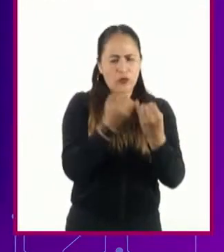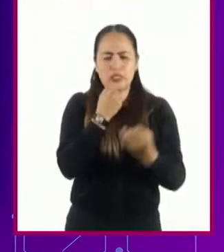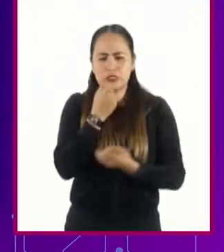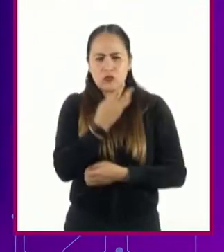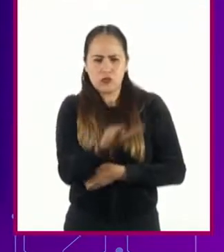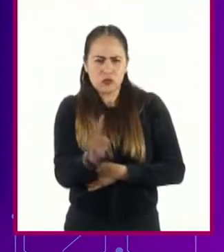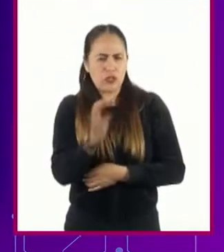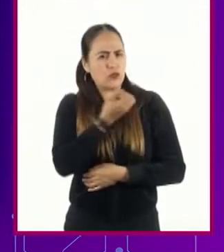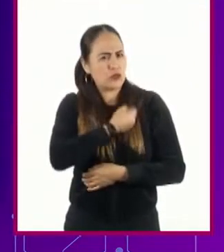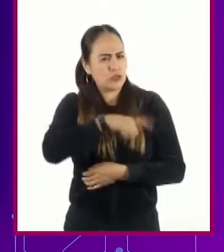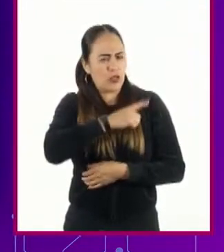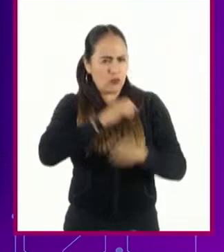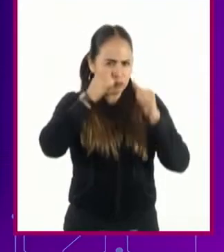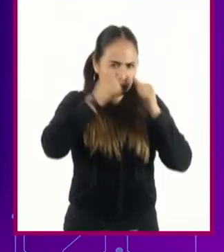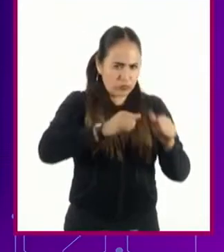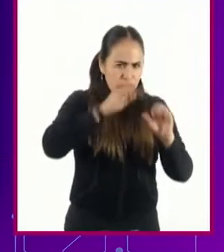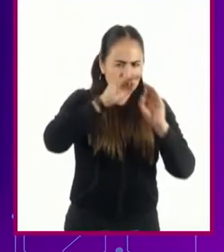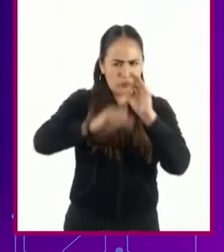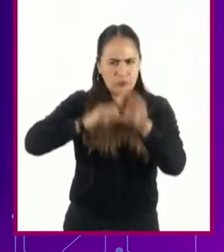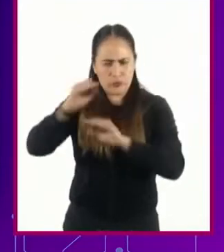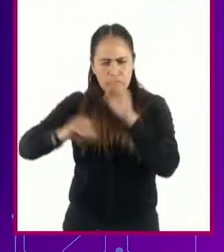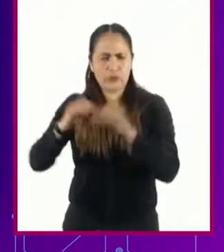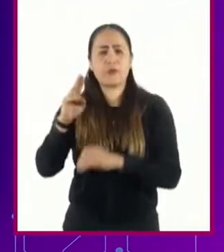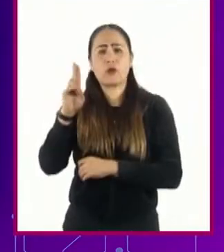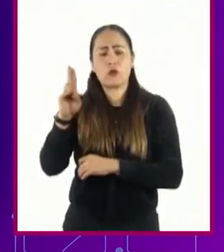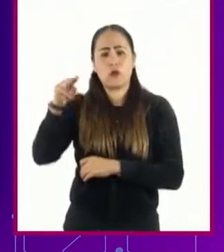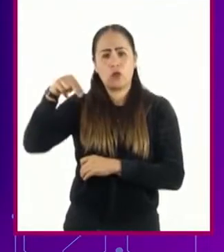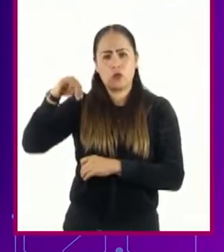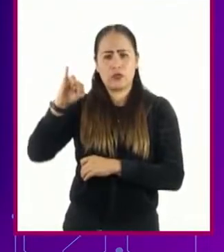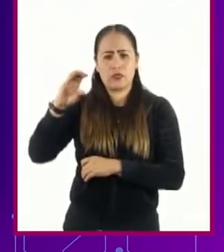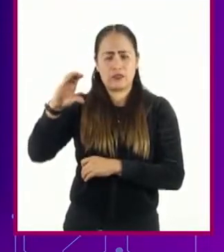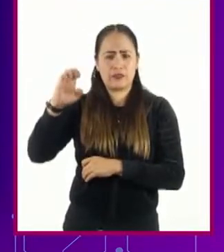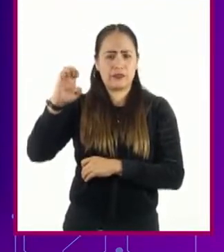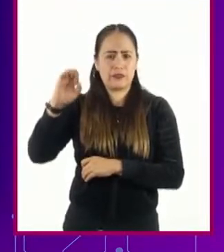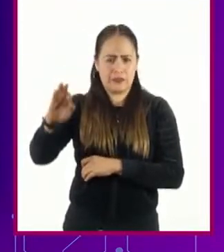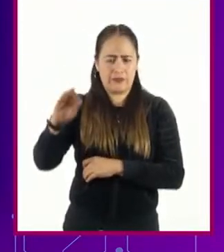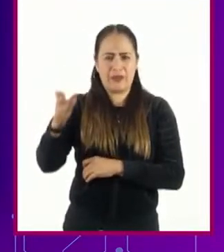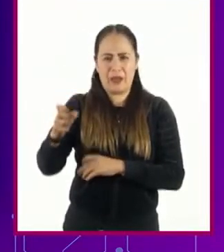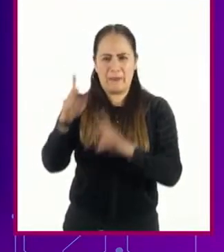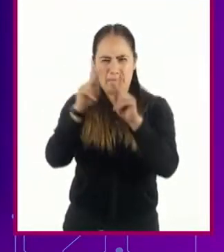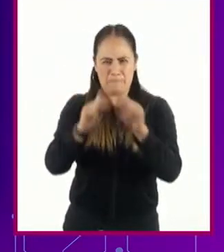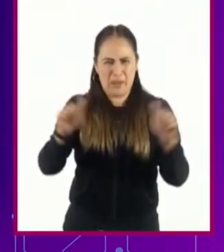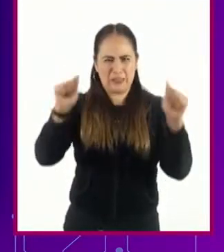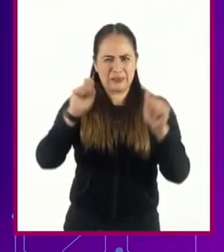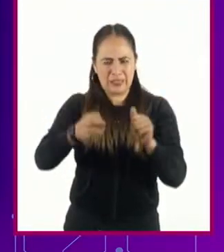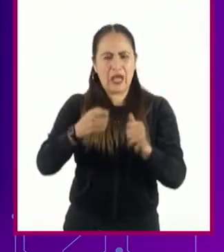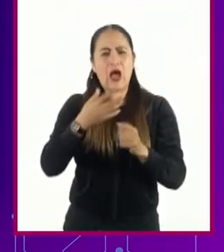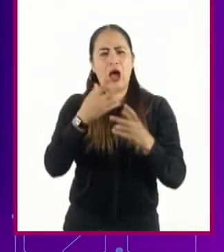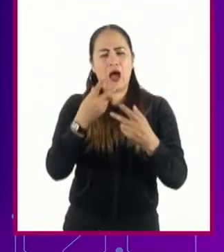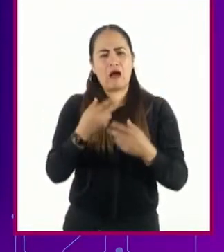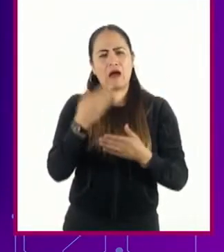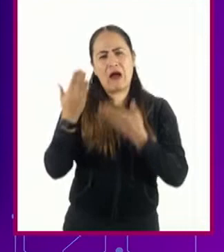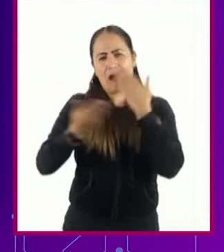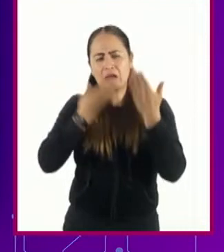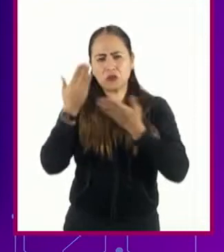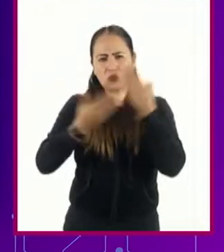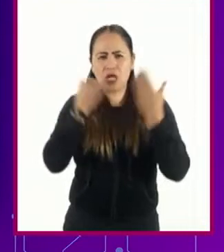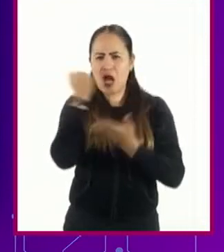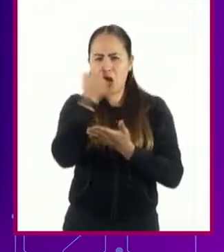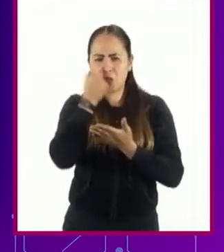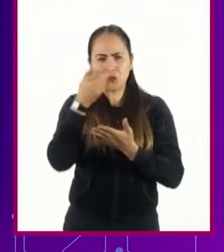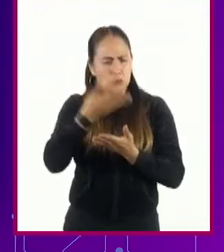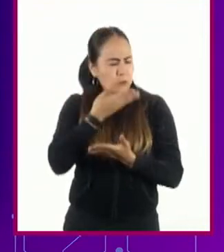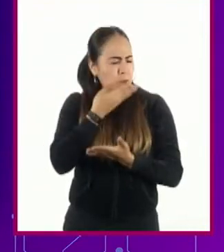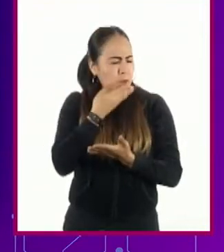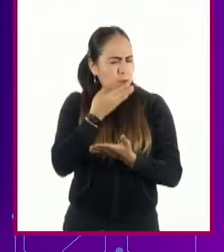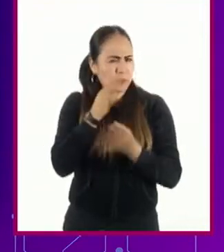con el UNICEF, una educación de calidad inspirada en la paz produce alumnos bien alfabetizados, conocedores de la aritmética básica